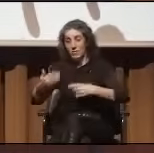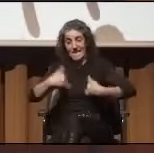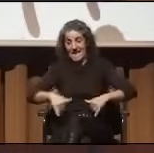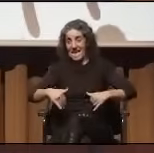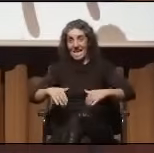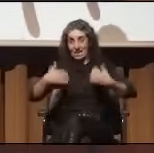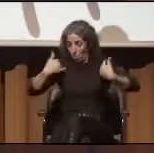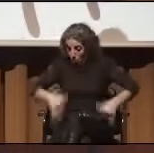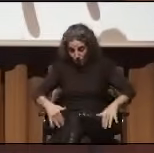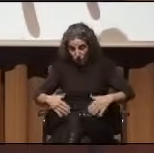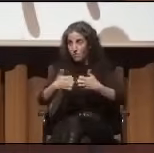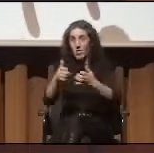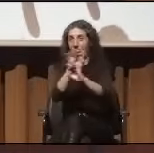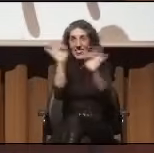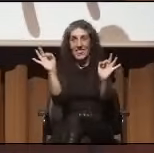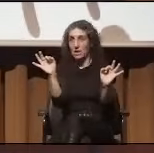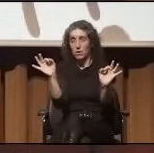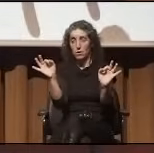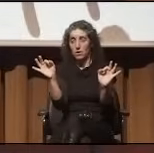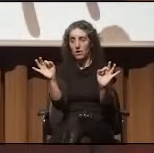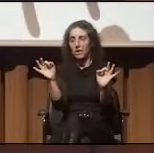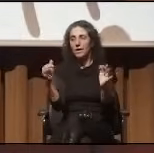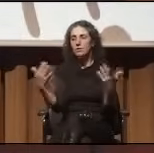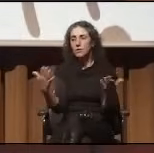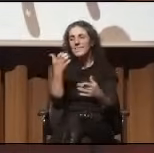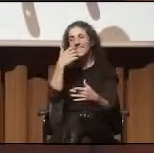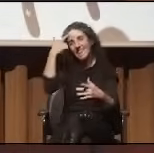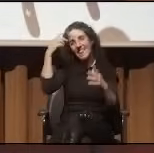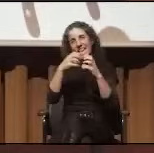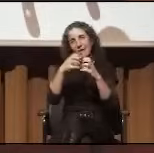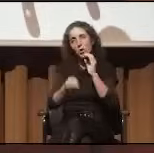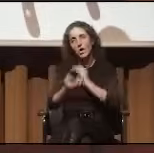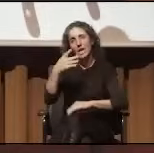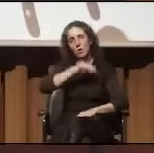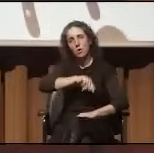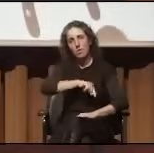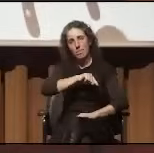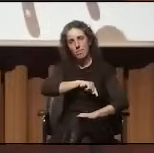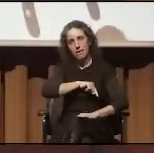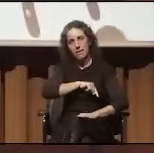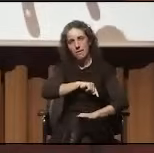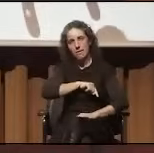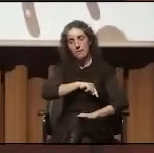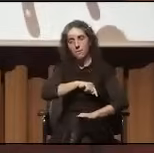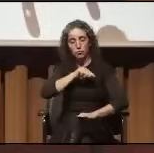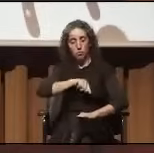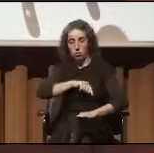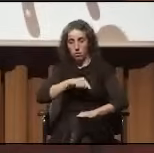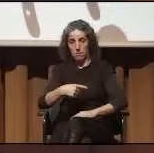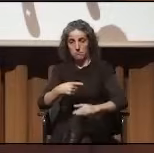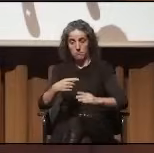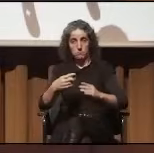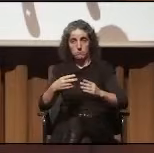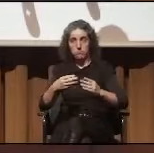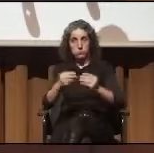cerebro. Entonces, si el cerebro produjera conciencia, teóricamente se habría. Sin embargo, esta gente explica